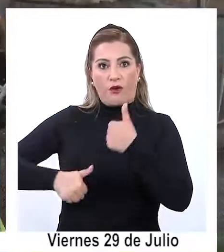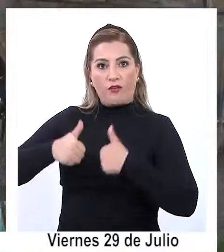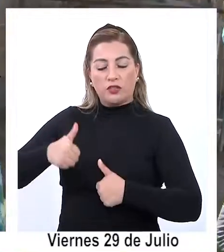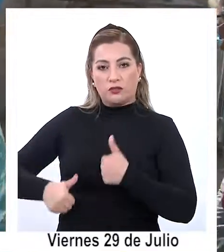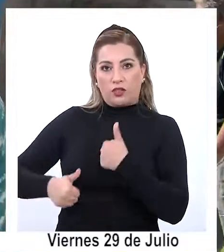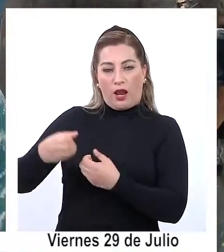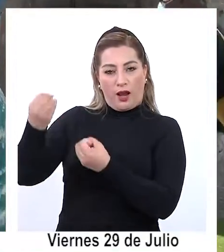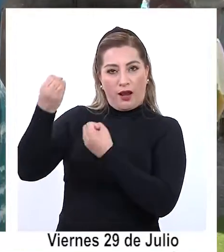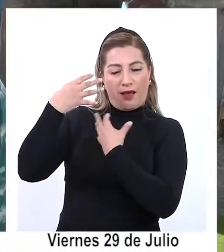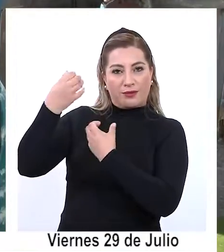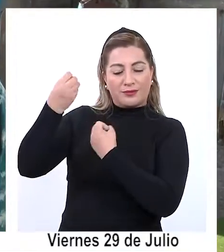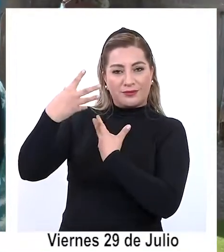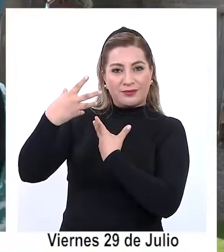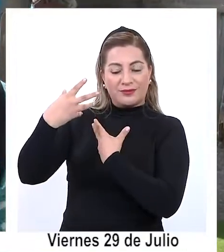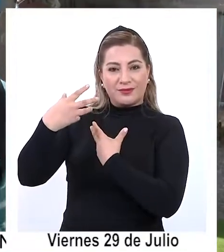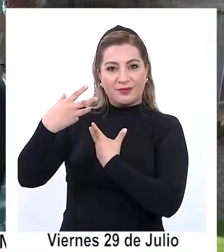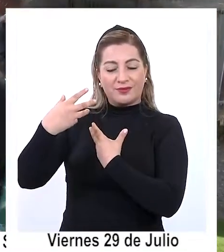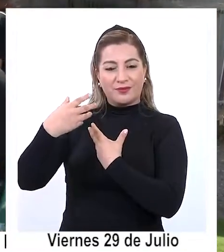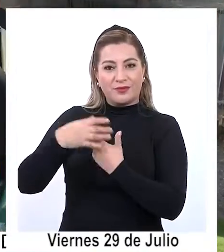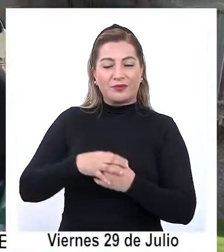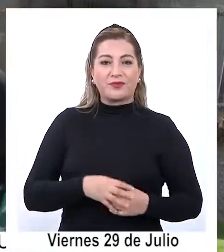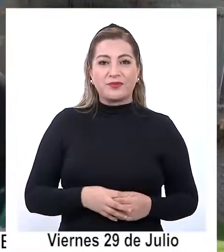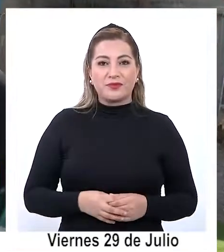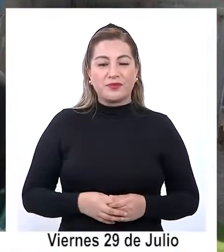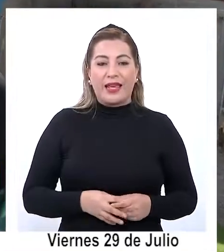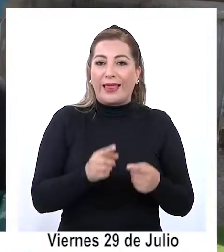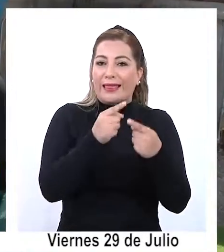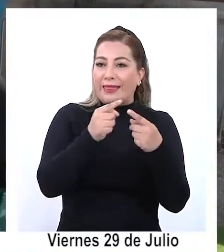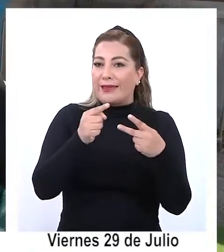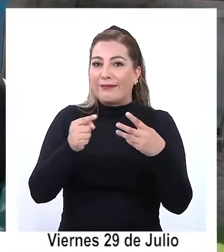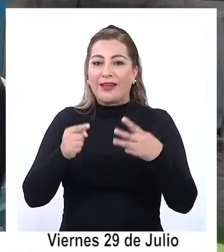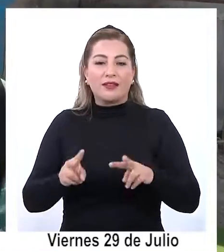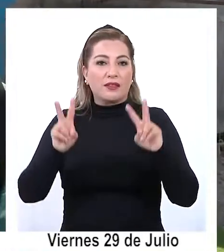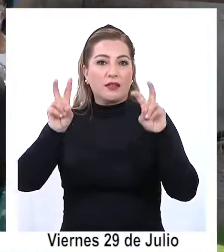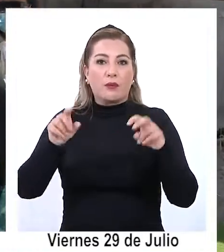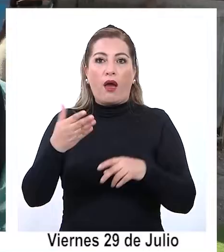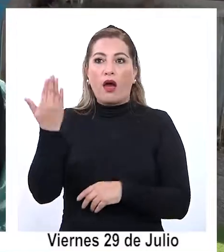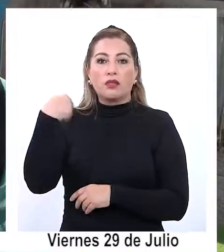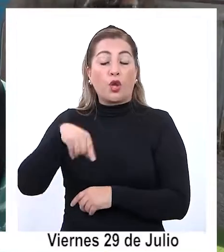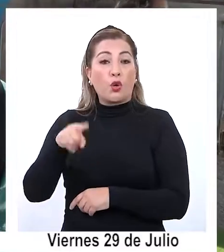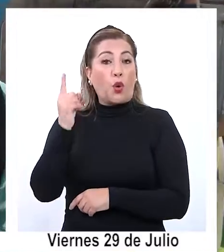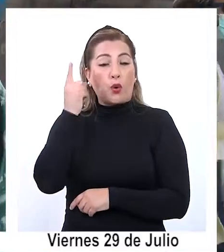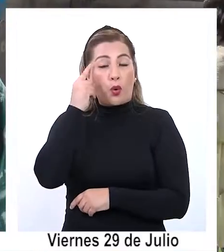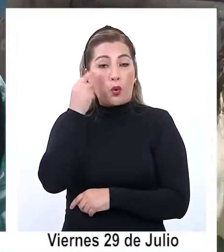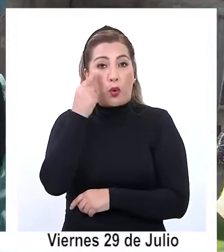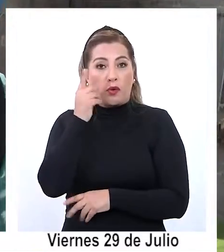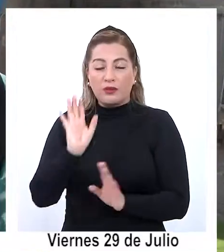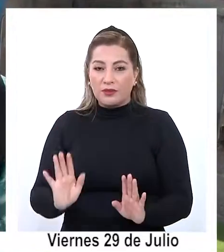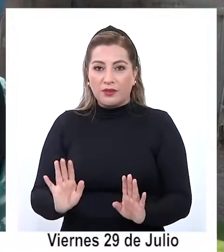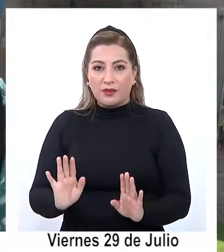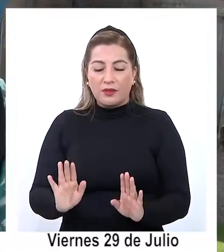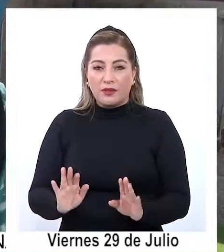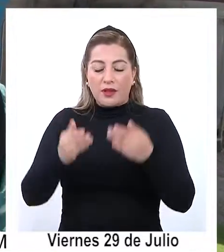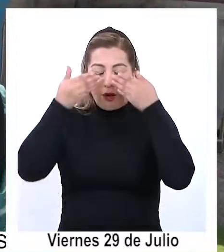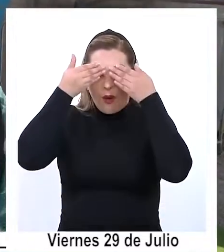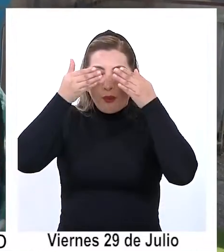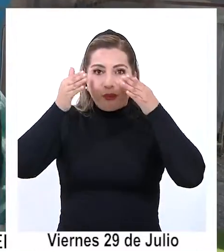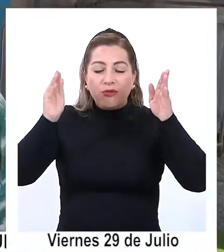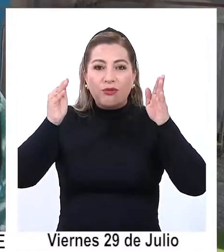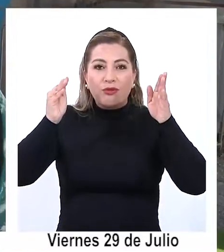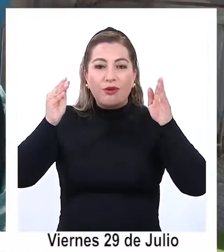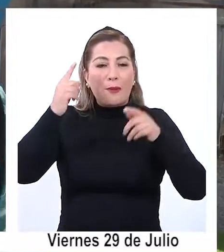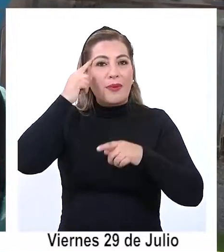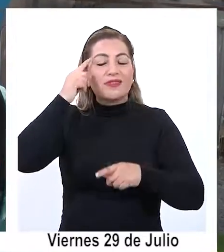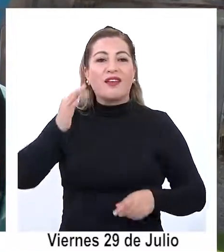ya que nos han mencionado diferentes temas que nosotros no conocíamos y que nos han abierto los ojos hacia